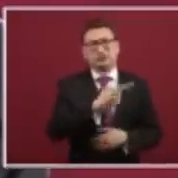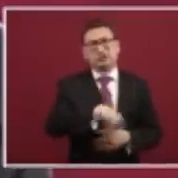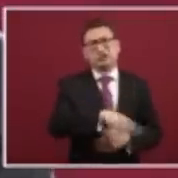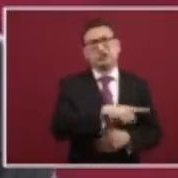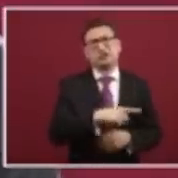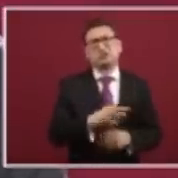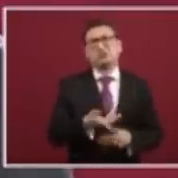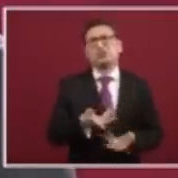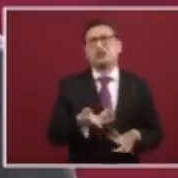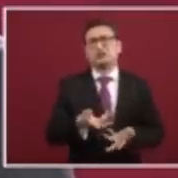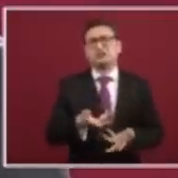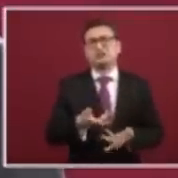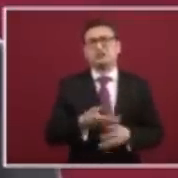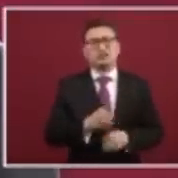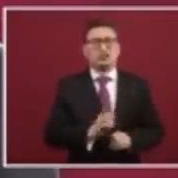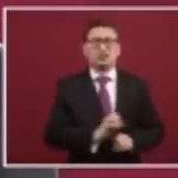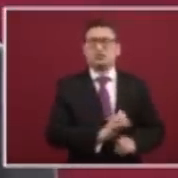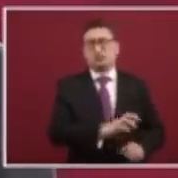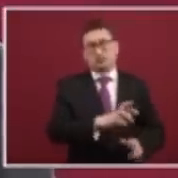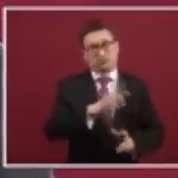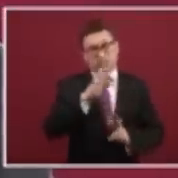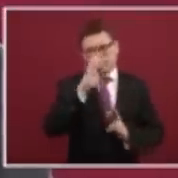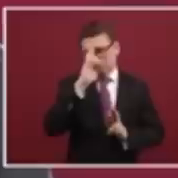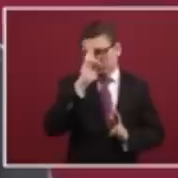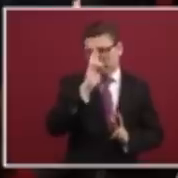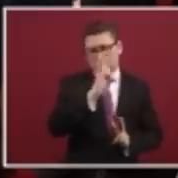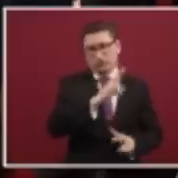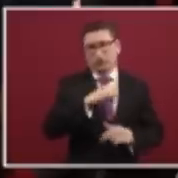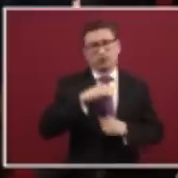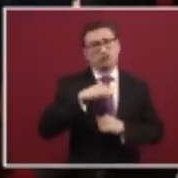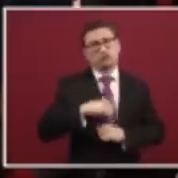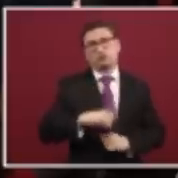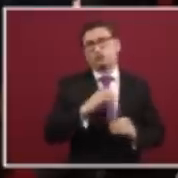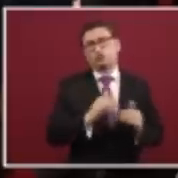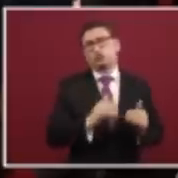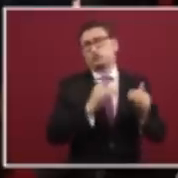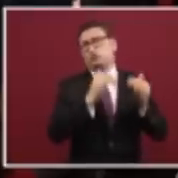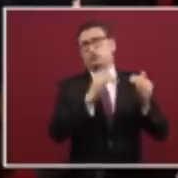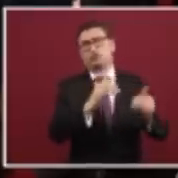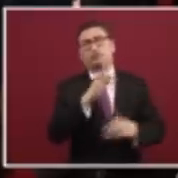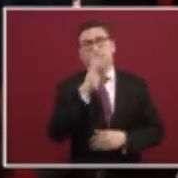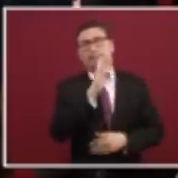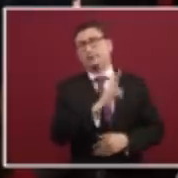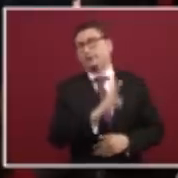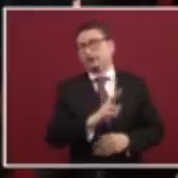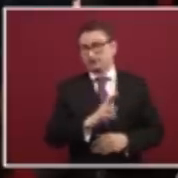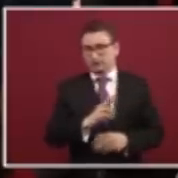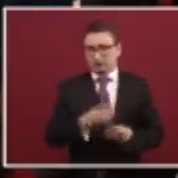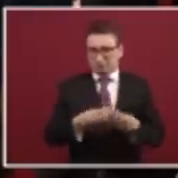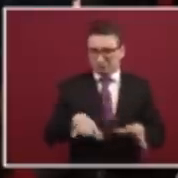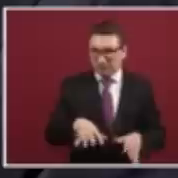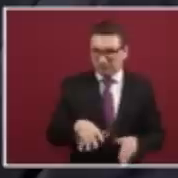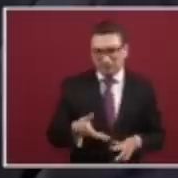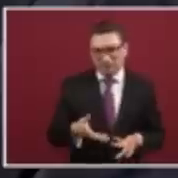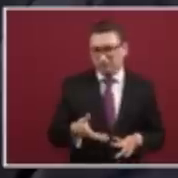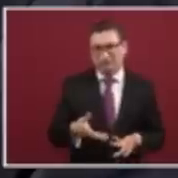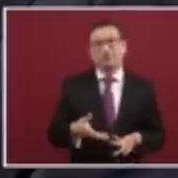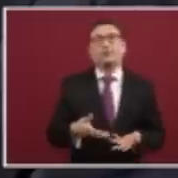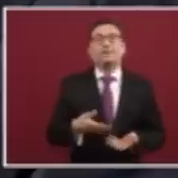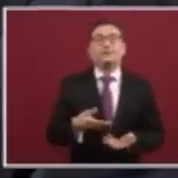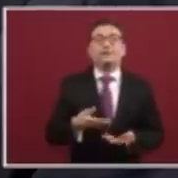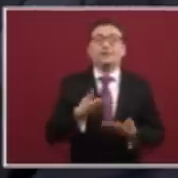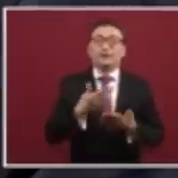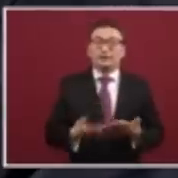hacían honores, no perdían su respetabilidad. Entonces tenemos que acabar con la corrupción y